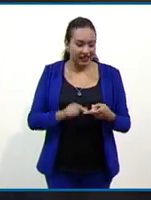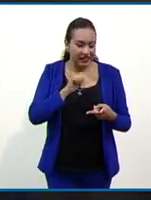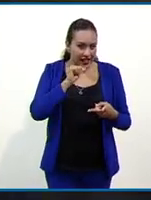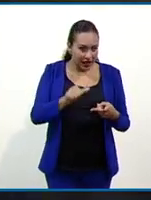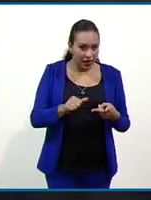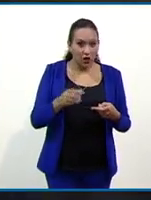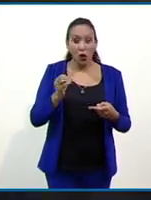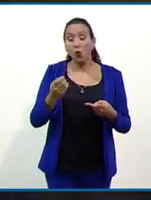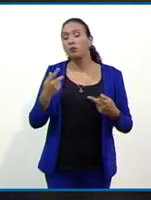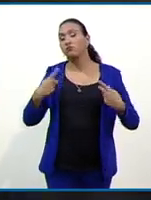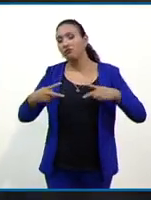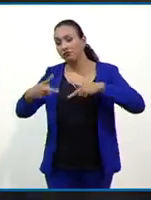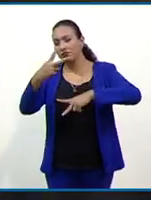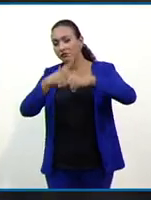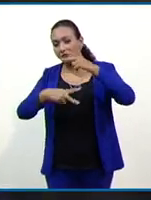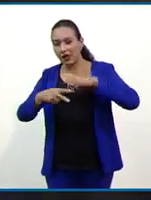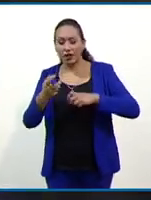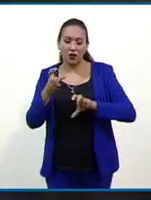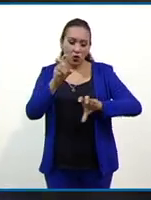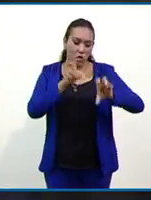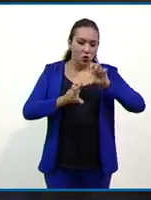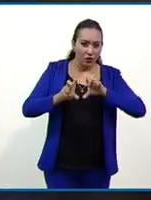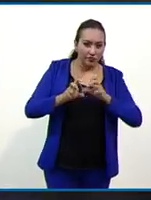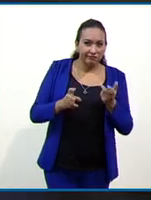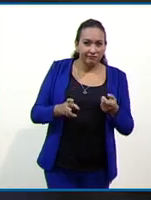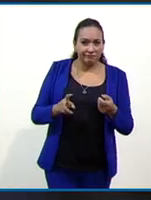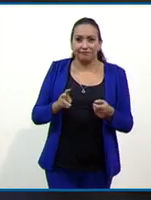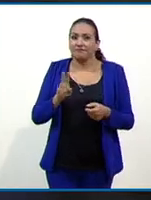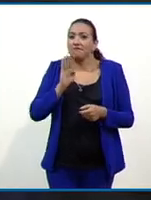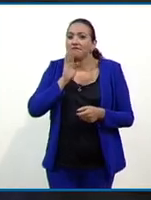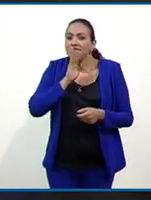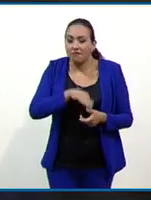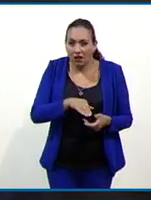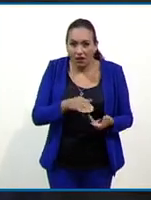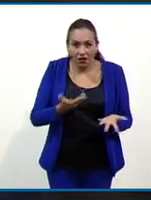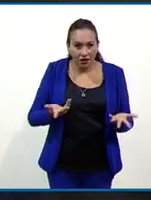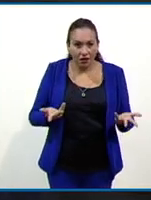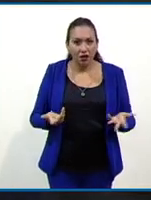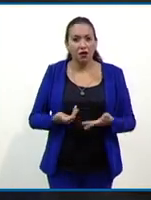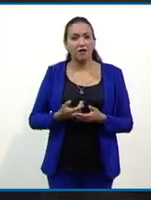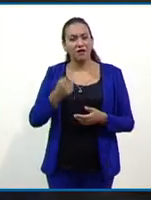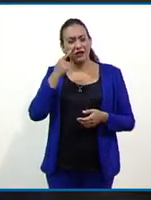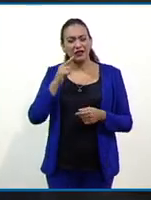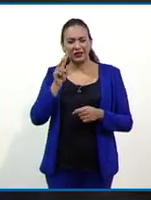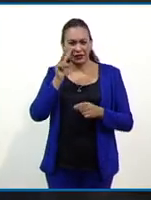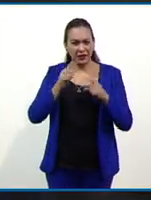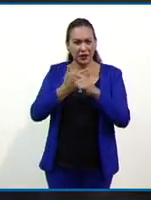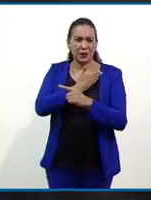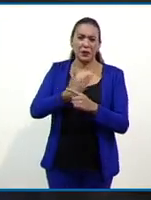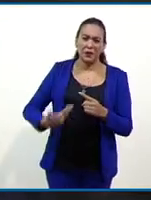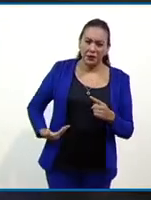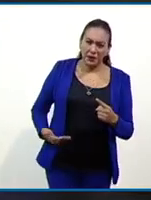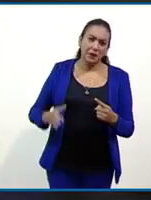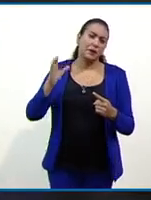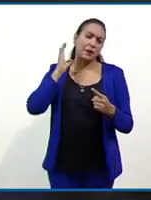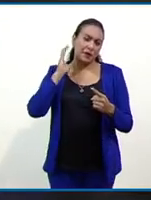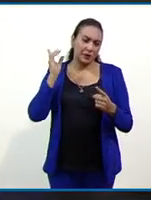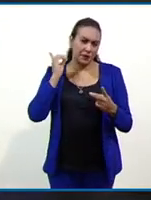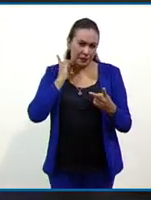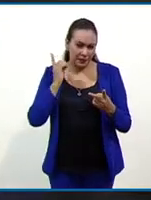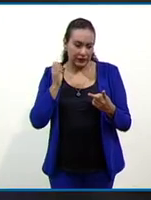el desarrollo. Es una pésima señal el que los poderes ejecutivo y legislativo